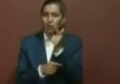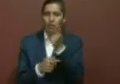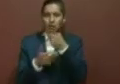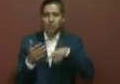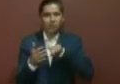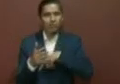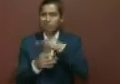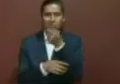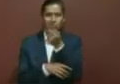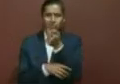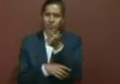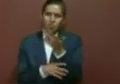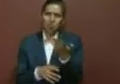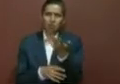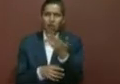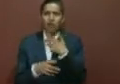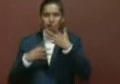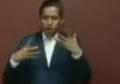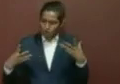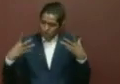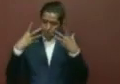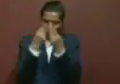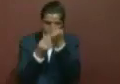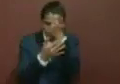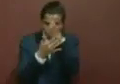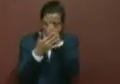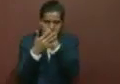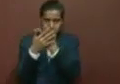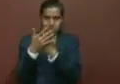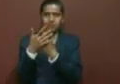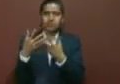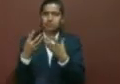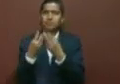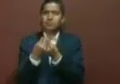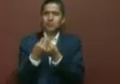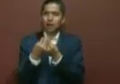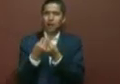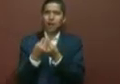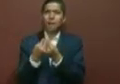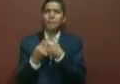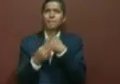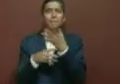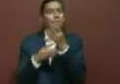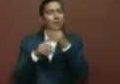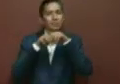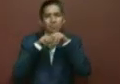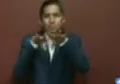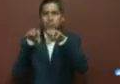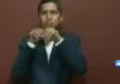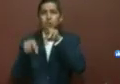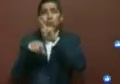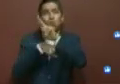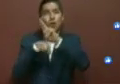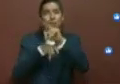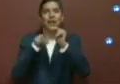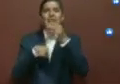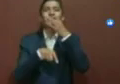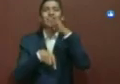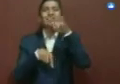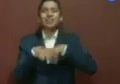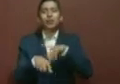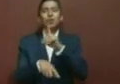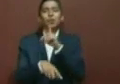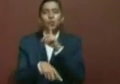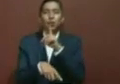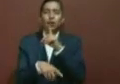pocas. Estamos haciendo un recuento, sin embargo, estamos dando mucha promoción a Uruapan con el tema del Festival de Velas, que es